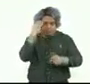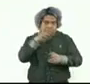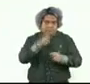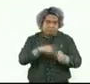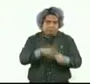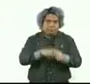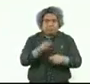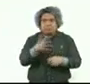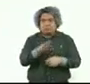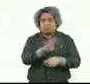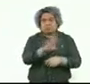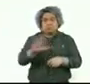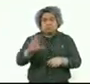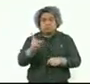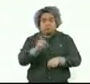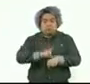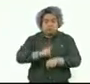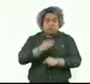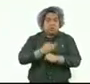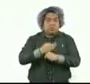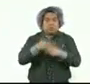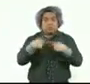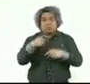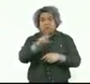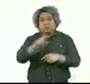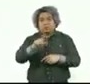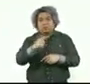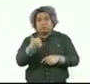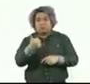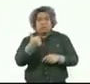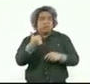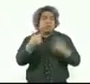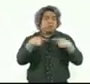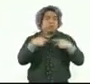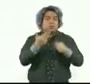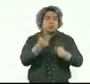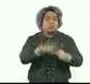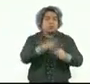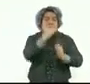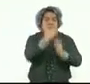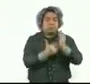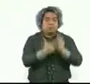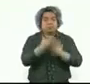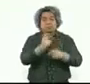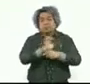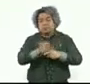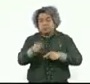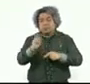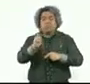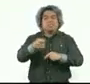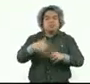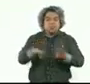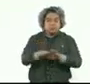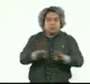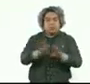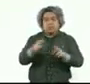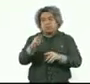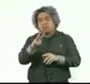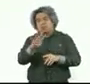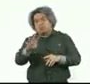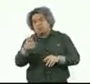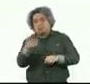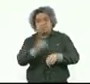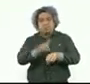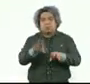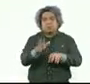de 4 o 5 días una reducción de 176 menos hospitalizados que nuestro máximo, es decir, una reducción en 3 o 4 días de